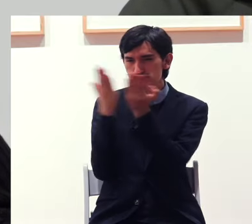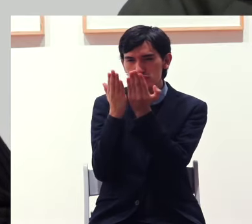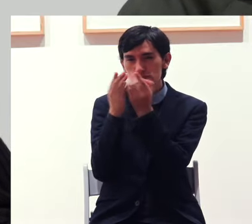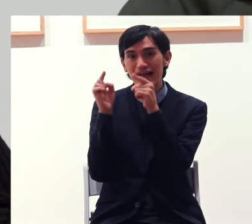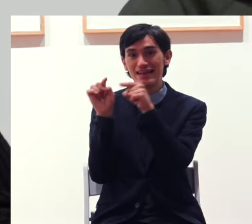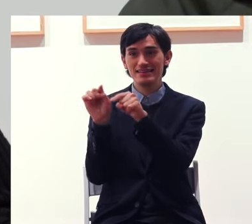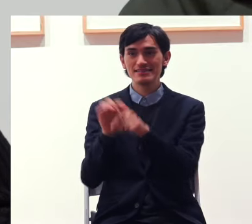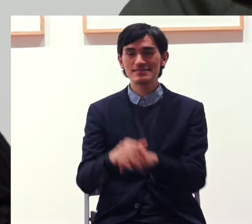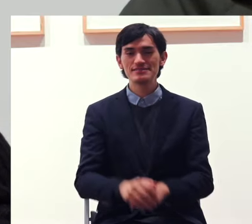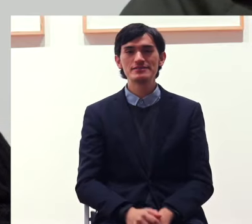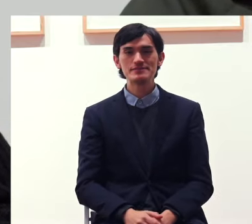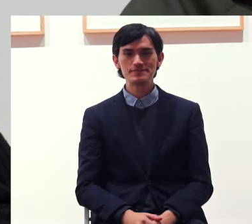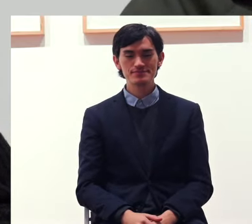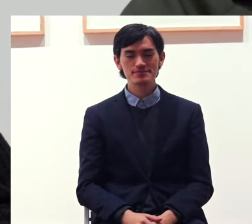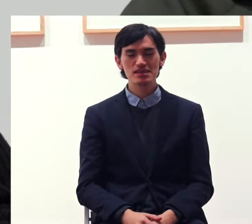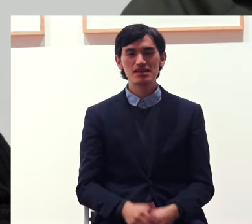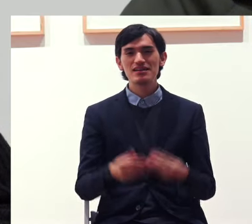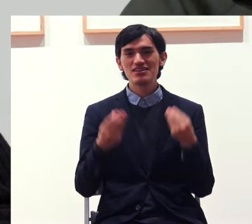y,